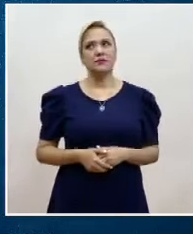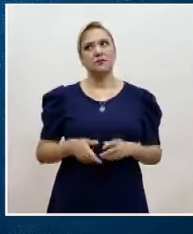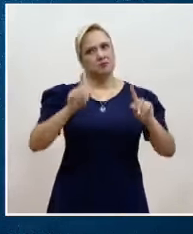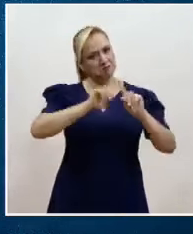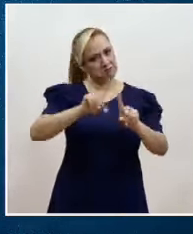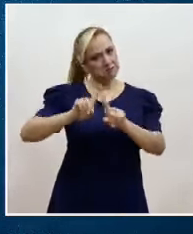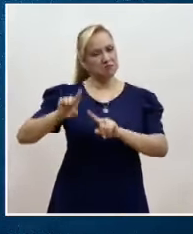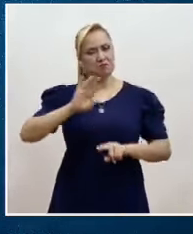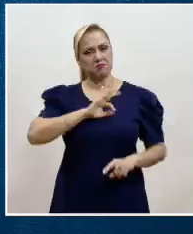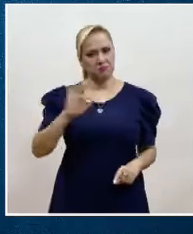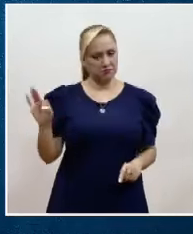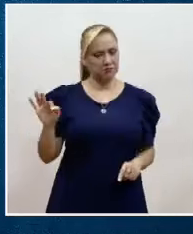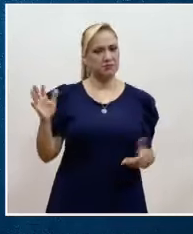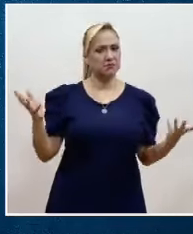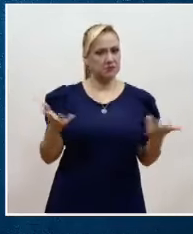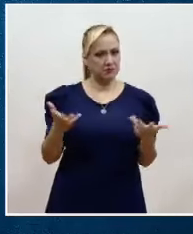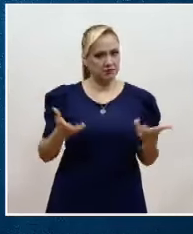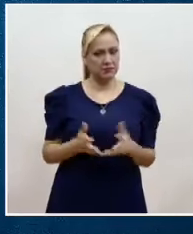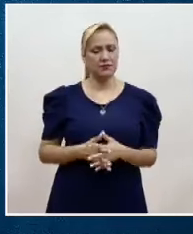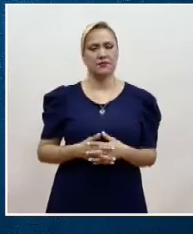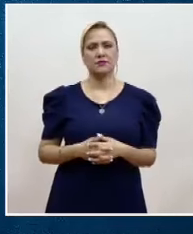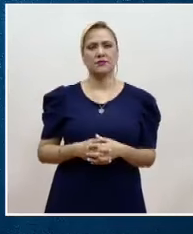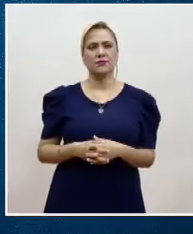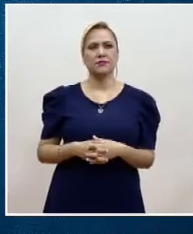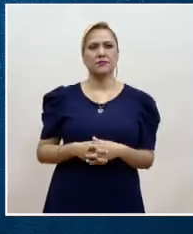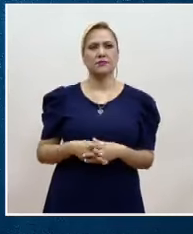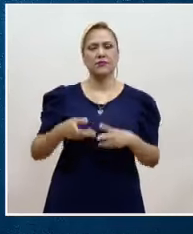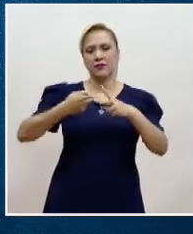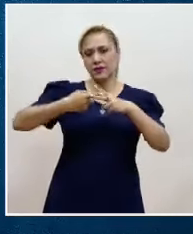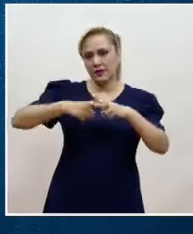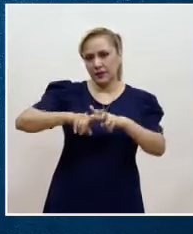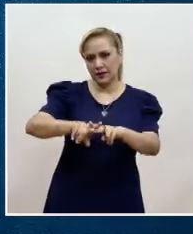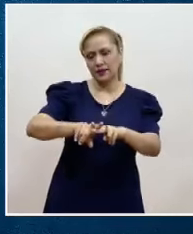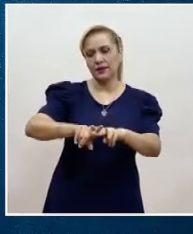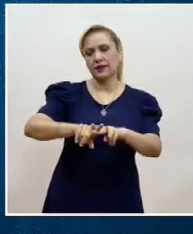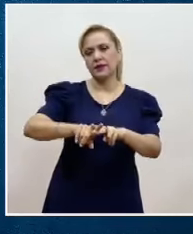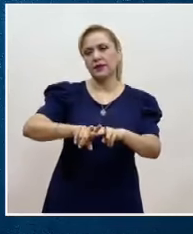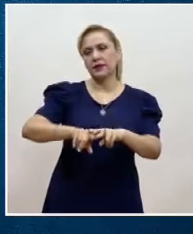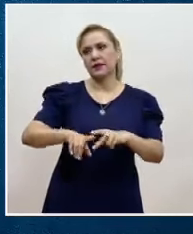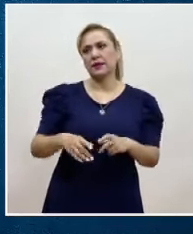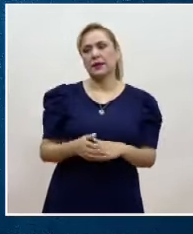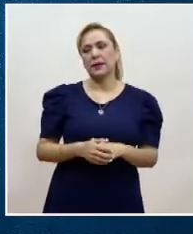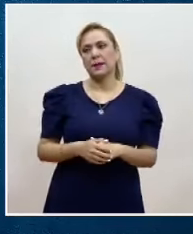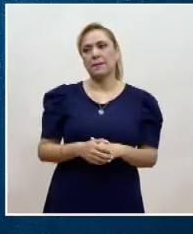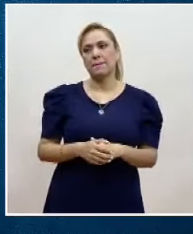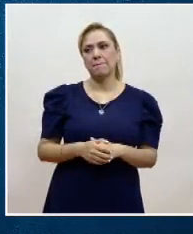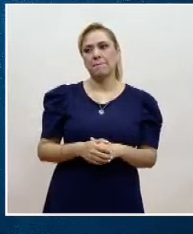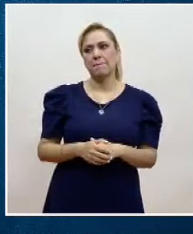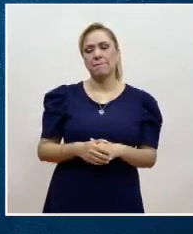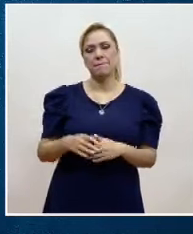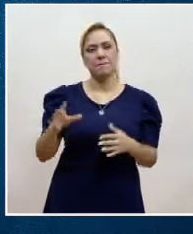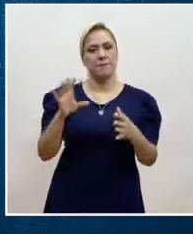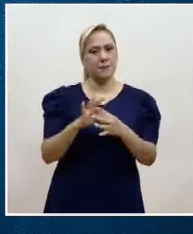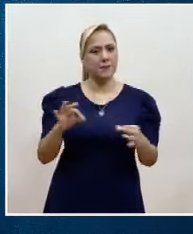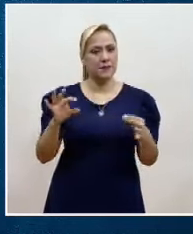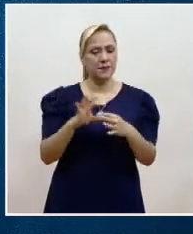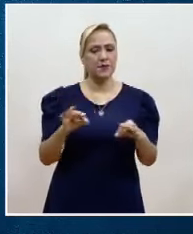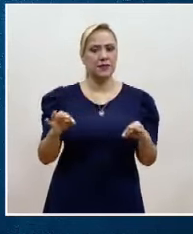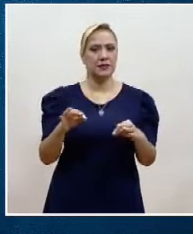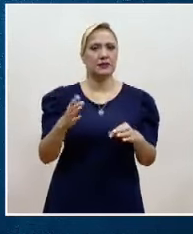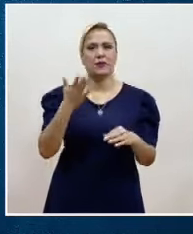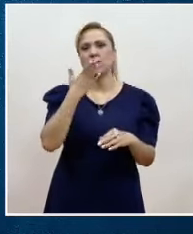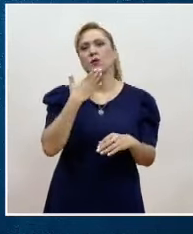formas, y digo de muchas formas porque, a ver, se empezó, la pregunta viene o empezaron a hablar de la brecha digital, ¿no? Que